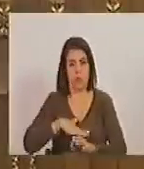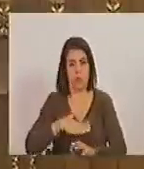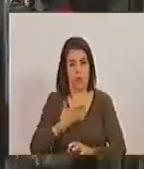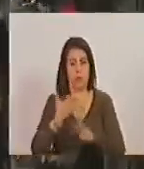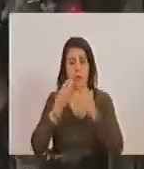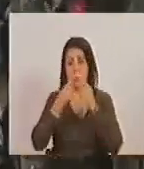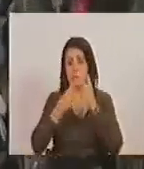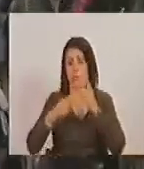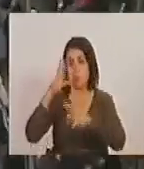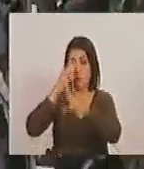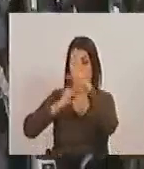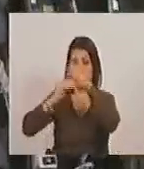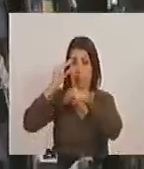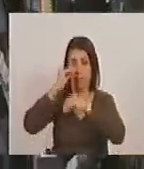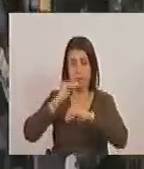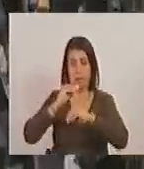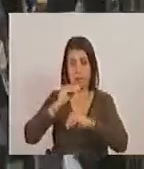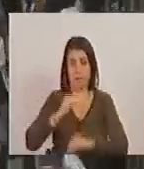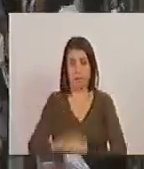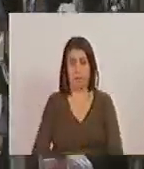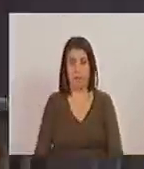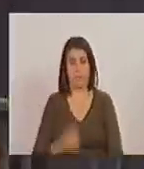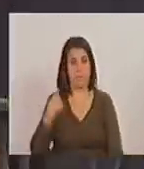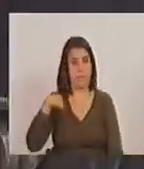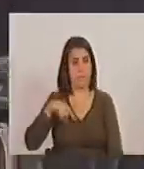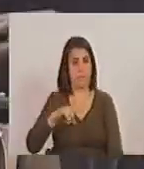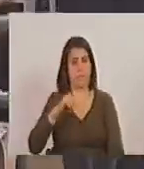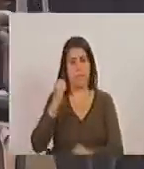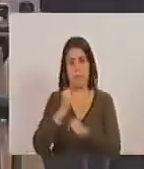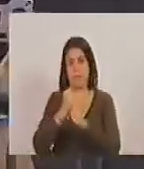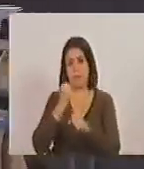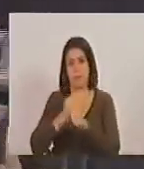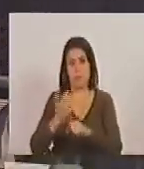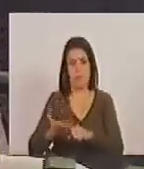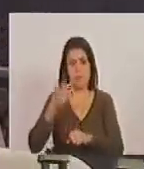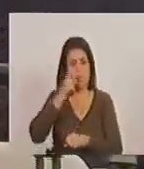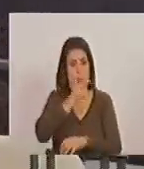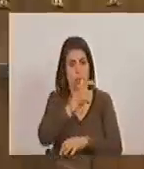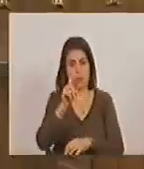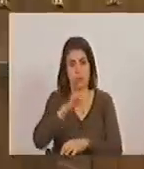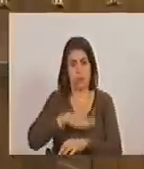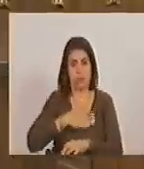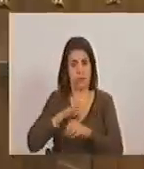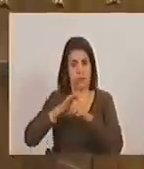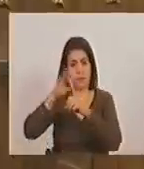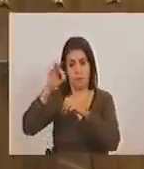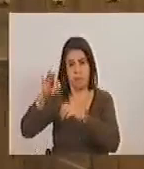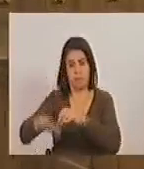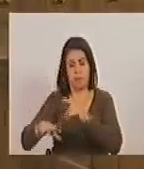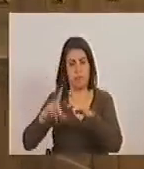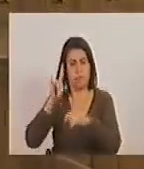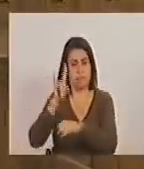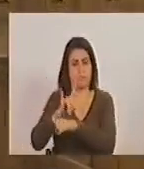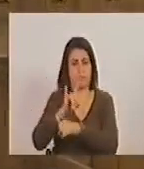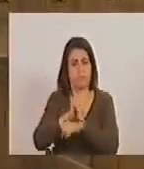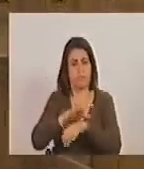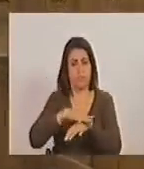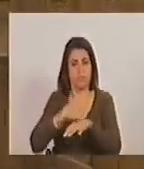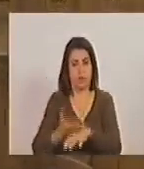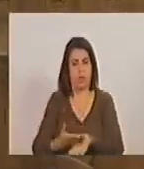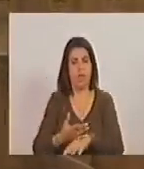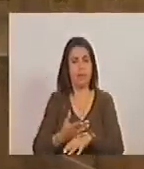Tenemos mucho que aprender. Tenemos una tarea fundamental. El pueblo no se puede dejar engañar por